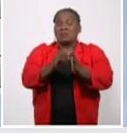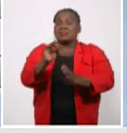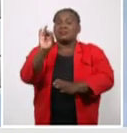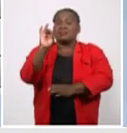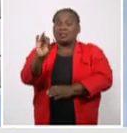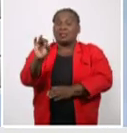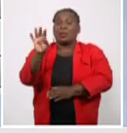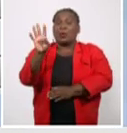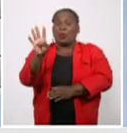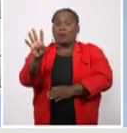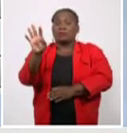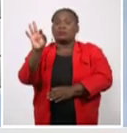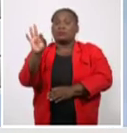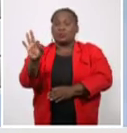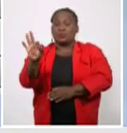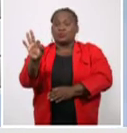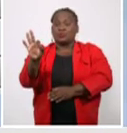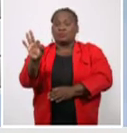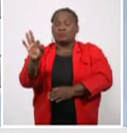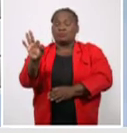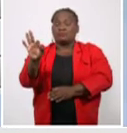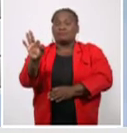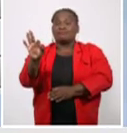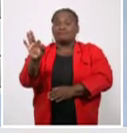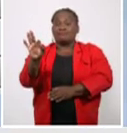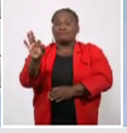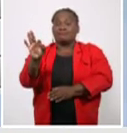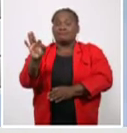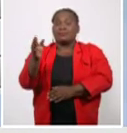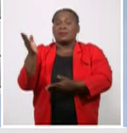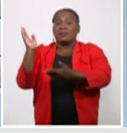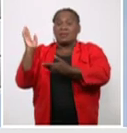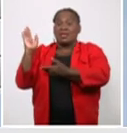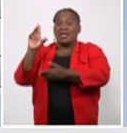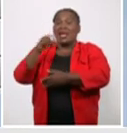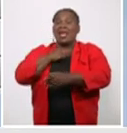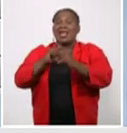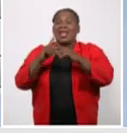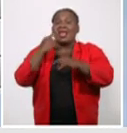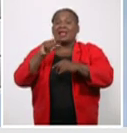2.355.748, y como habíamos comentado, con una letalidad de un